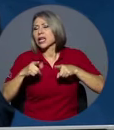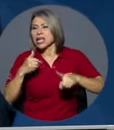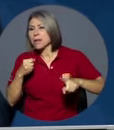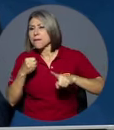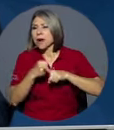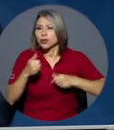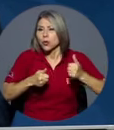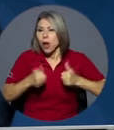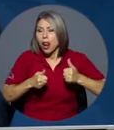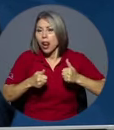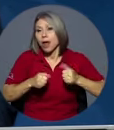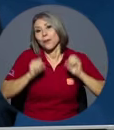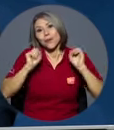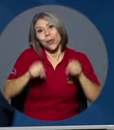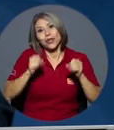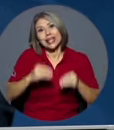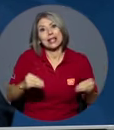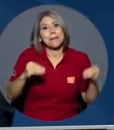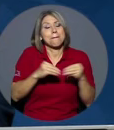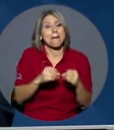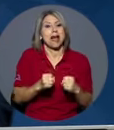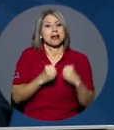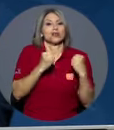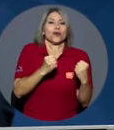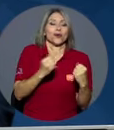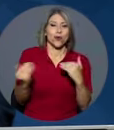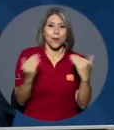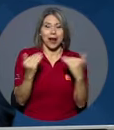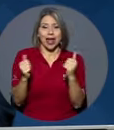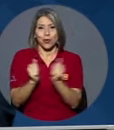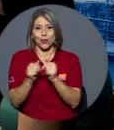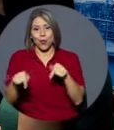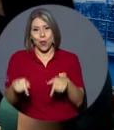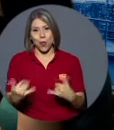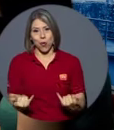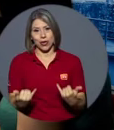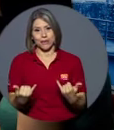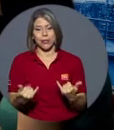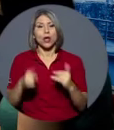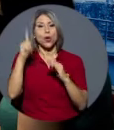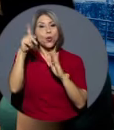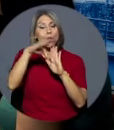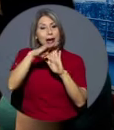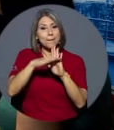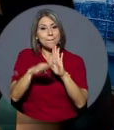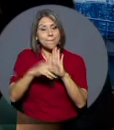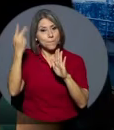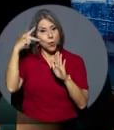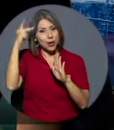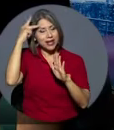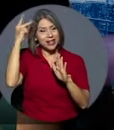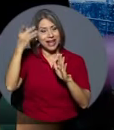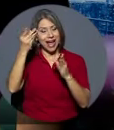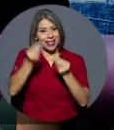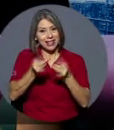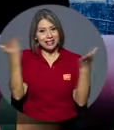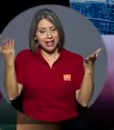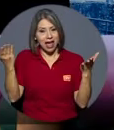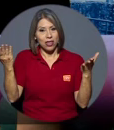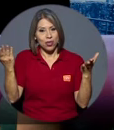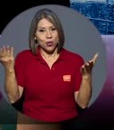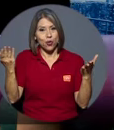tener podría ser muchísimo mayor que el que tenemos hoy en día. Claro. Y para ello, una política de Estado es como lo que